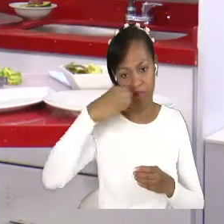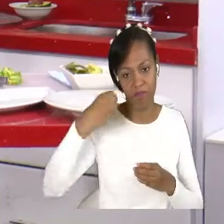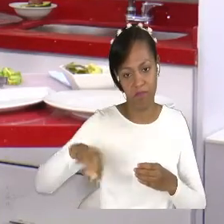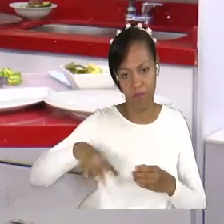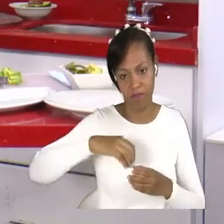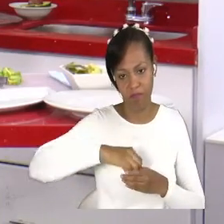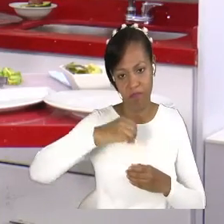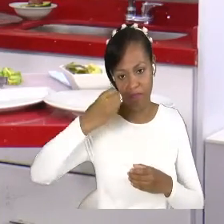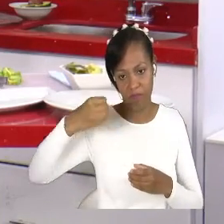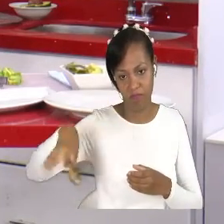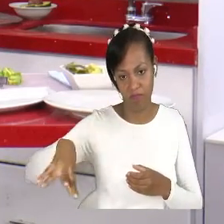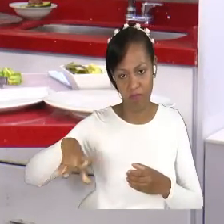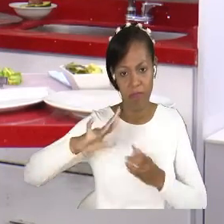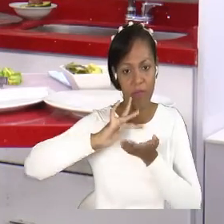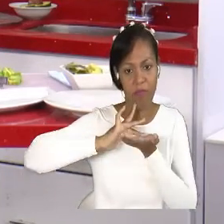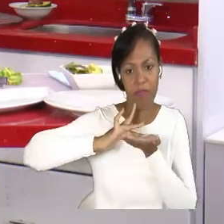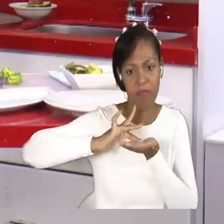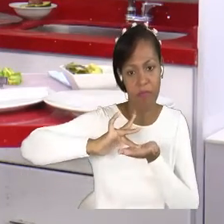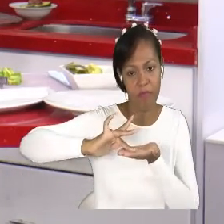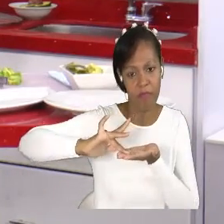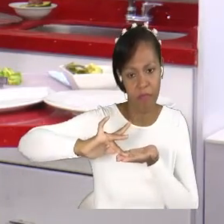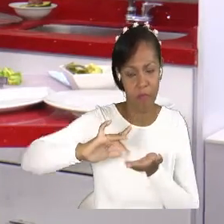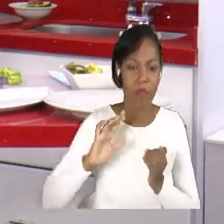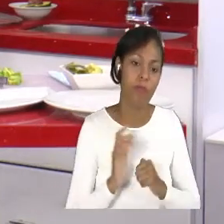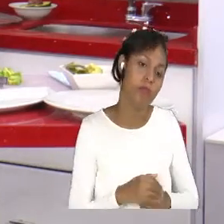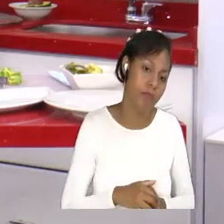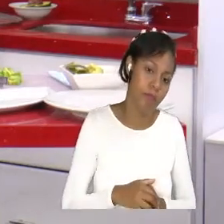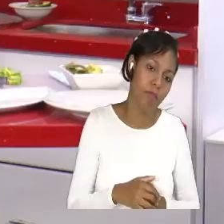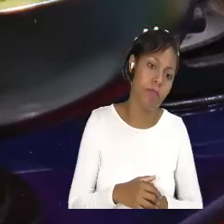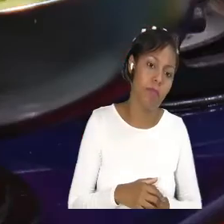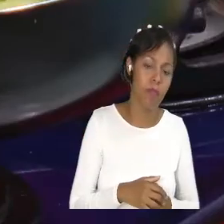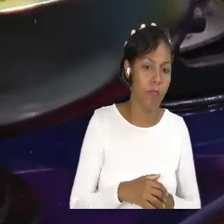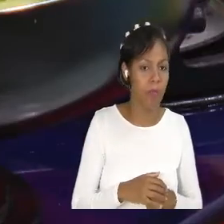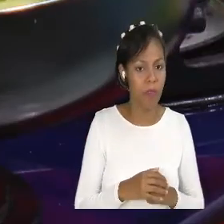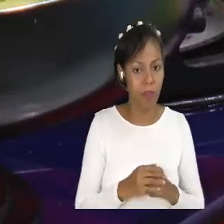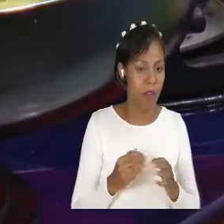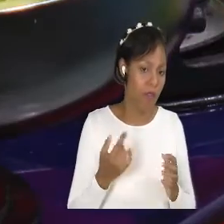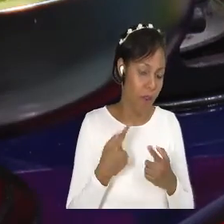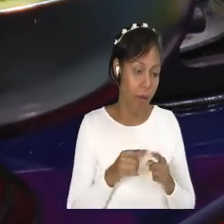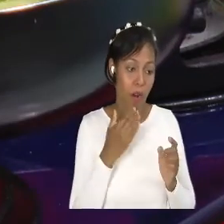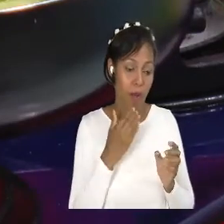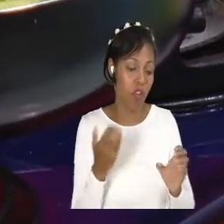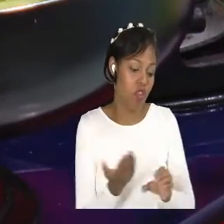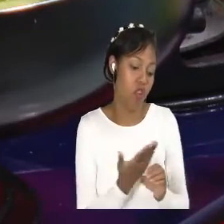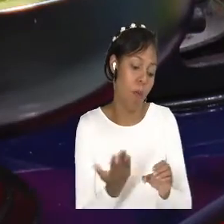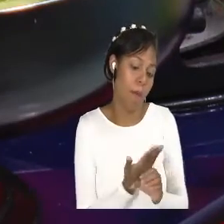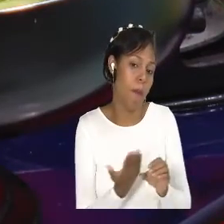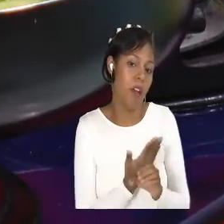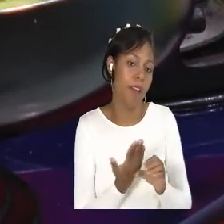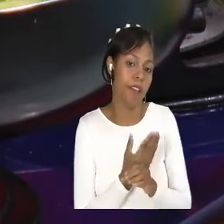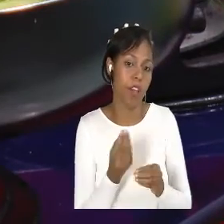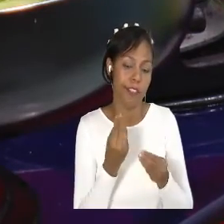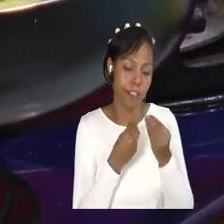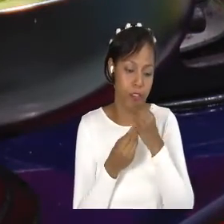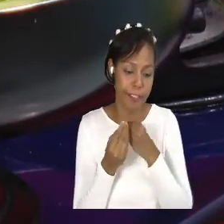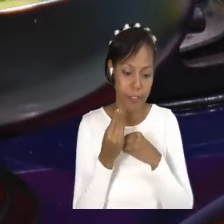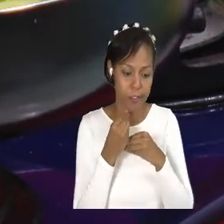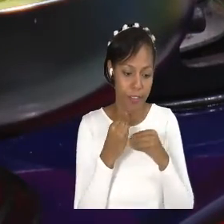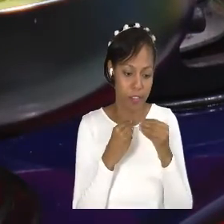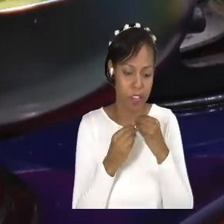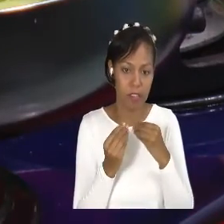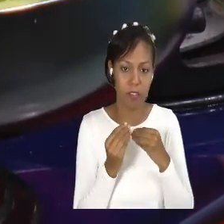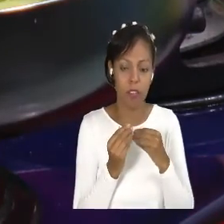más, ¿cómo diría la palabra? Más suave la receta. No es lo mismo de pronto consumir un tomate así, pulpo, solo la